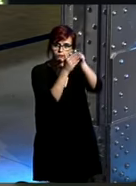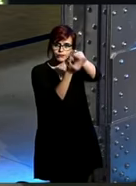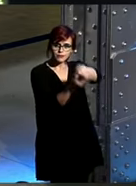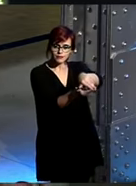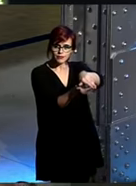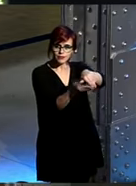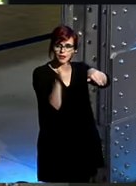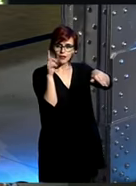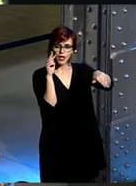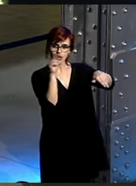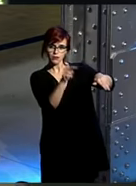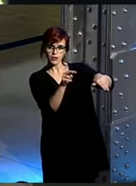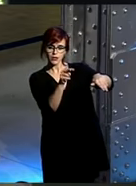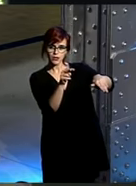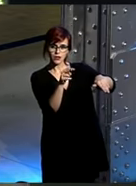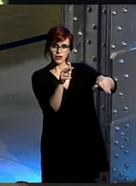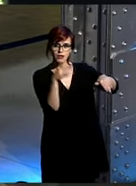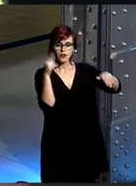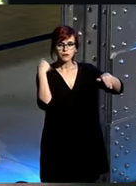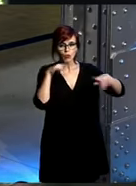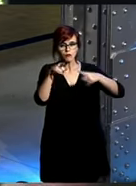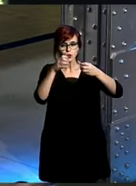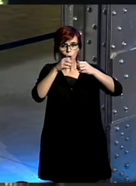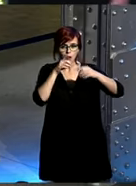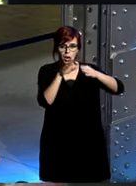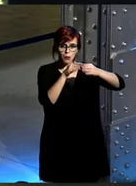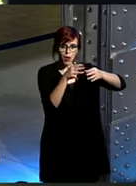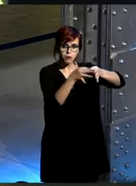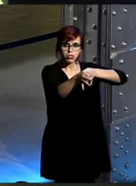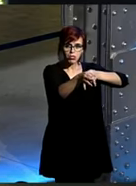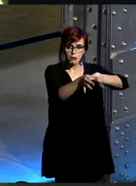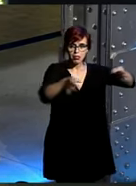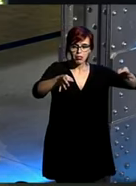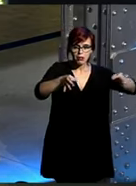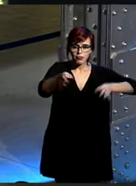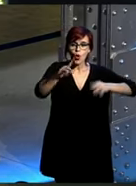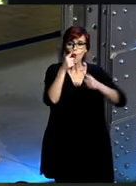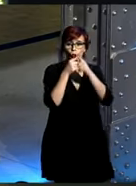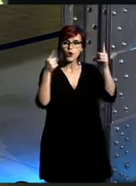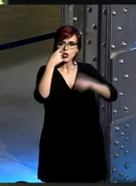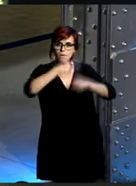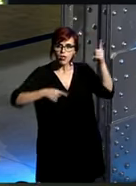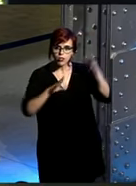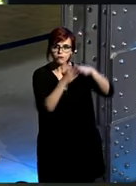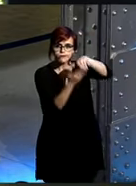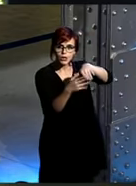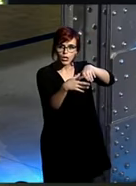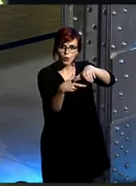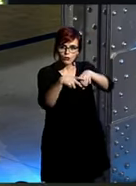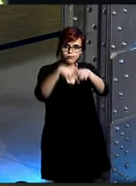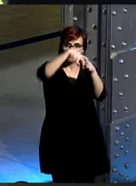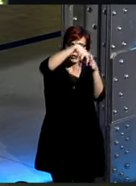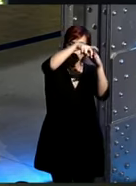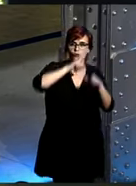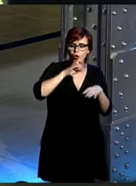foto satelital de Google y ve como chato el barco ahí, ¿no? Y quedaba ahí, no lo podían sacar. Tuvieron 1 año y medio pensando cómo sacarlo.